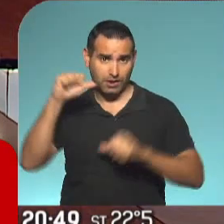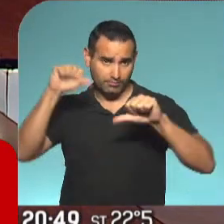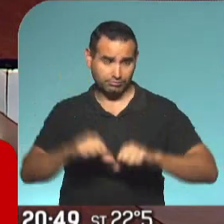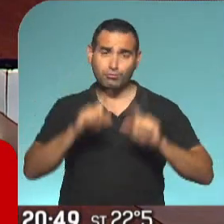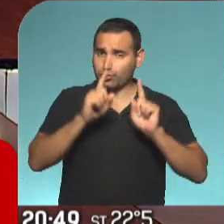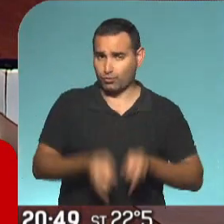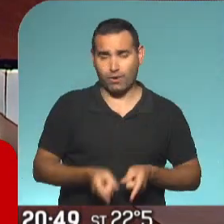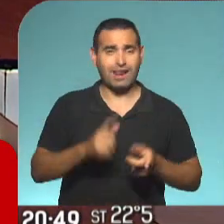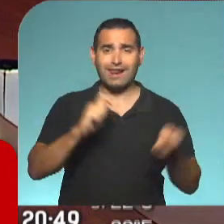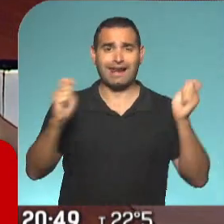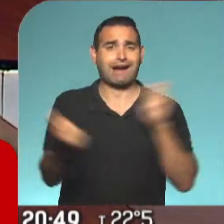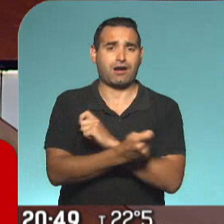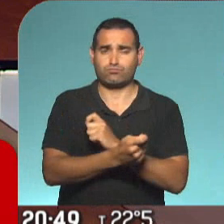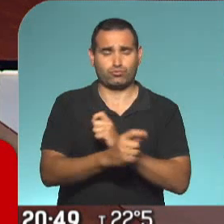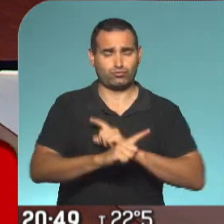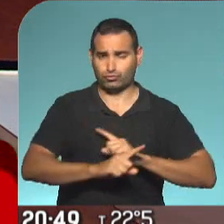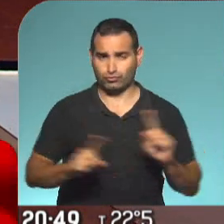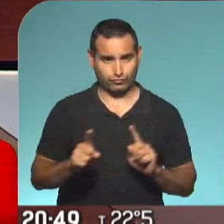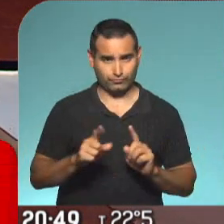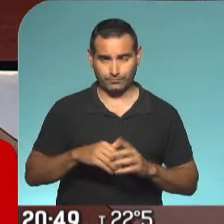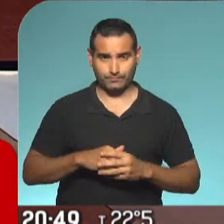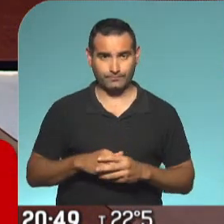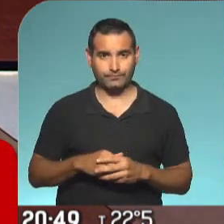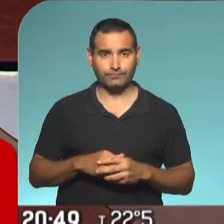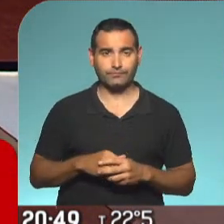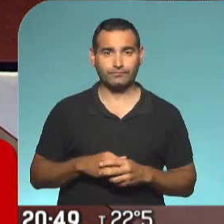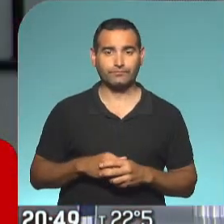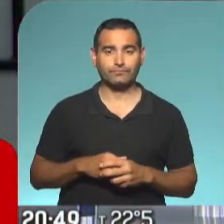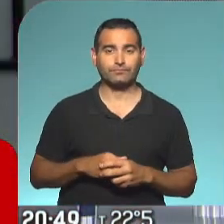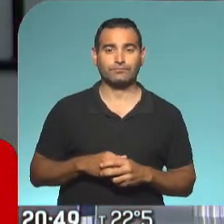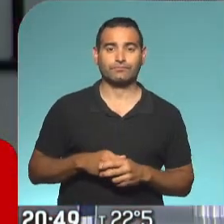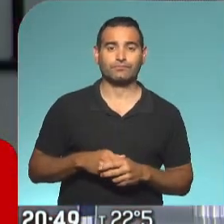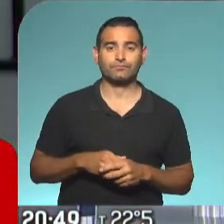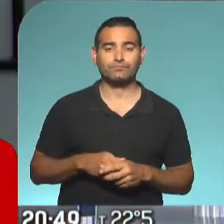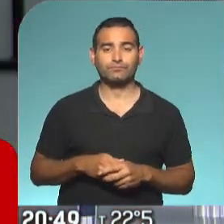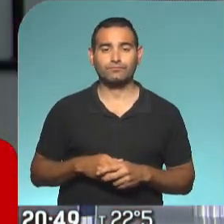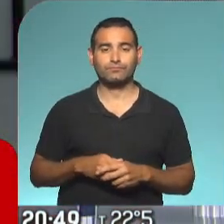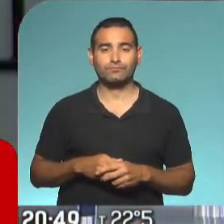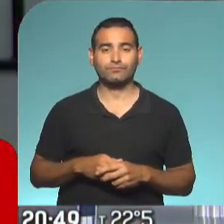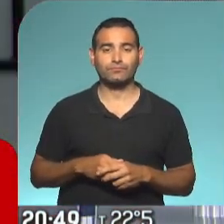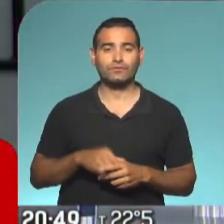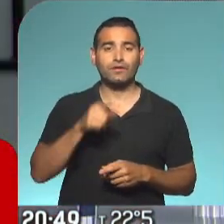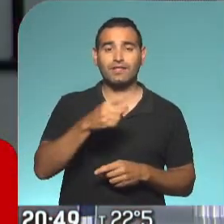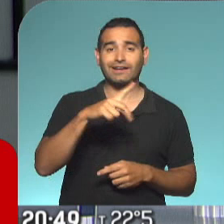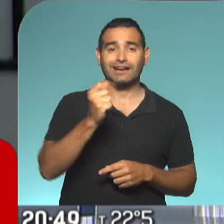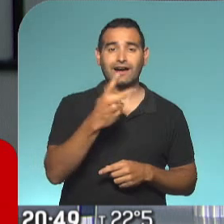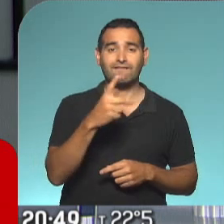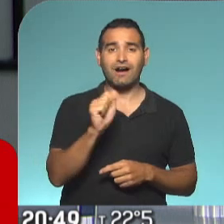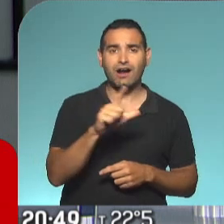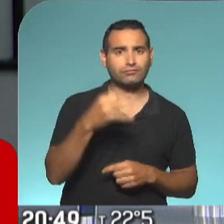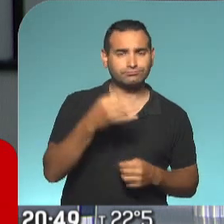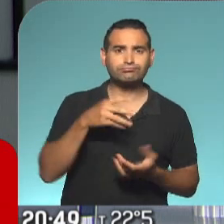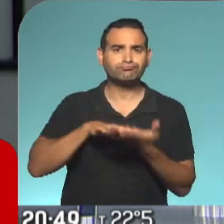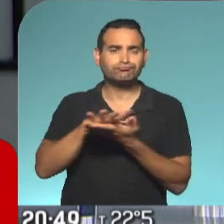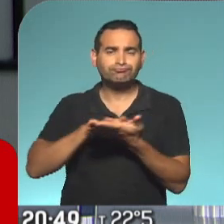para estas visiones todavía no lo cuestionaban. Ese fue un triunfo, digamos, cultural de Cavallo. Es decir, convencernos